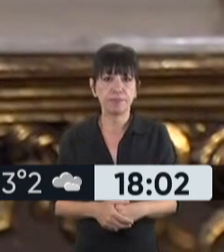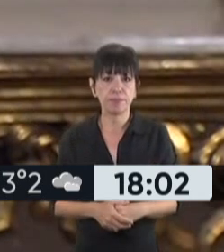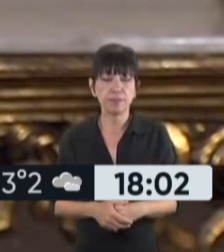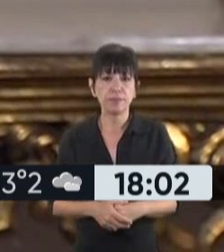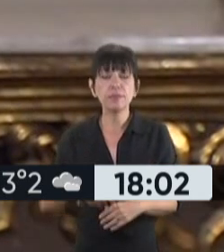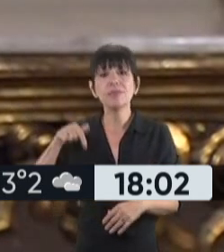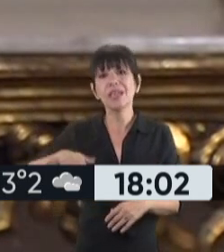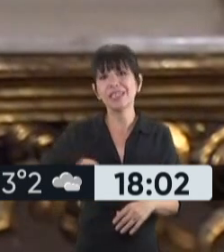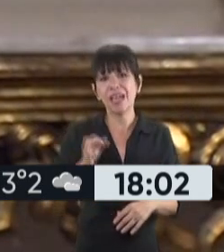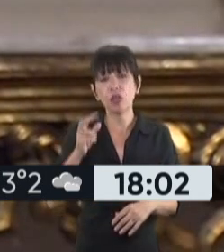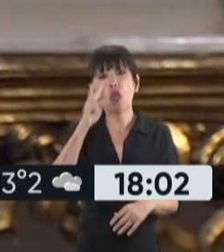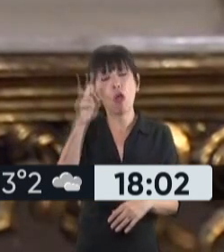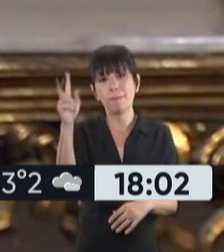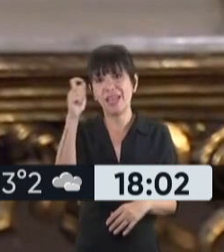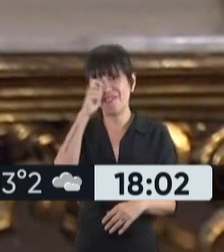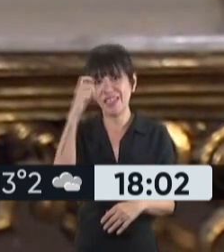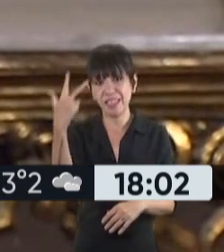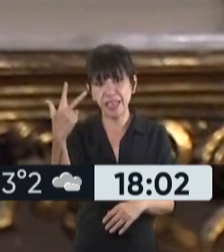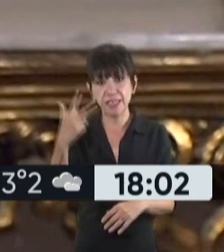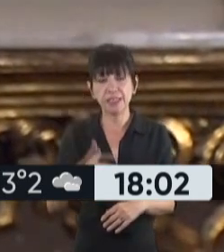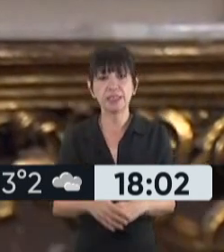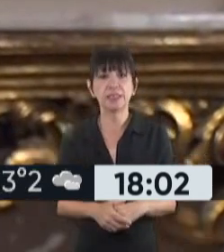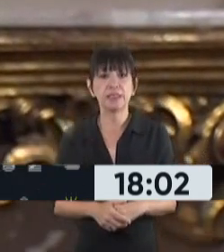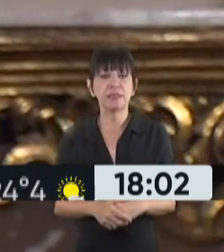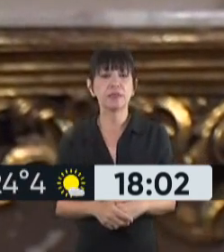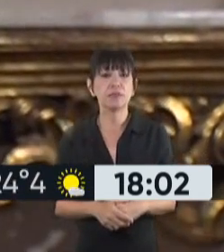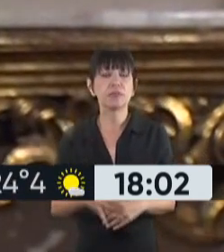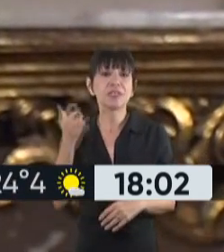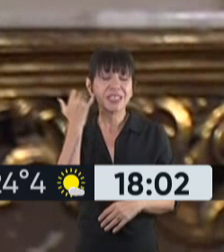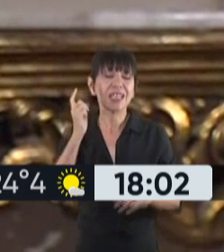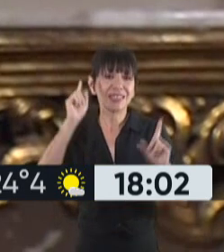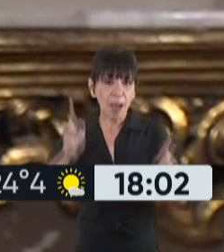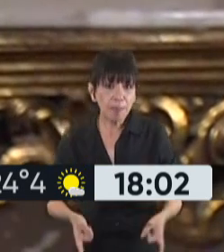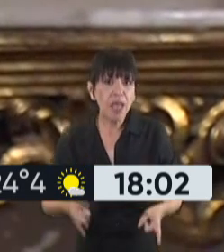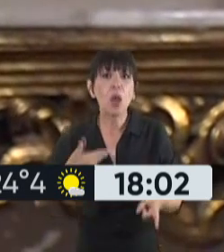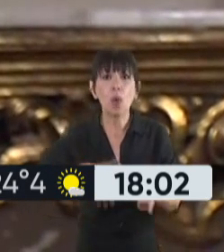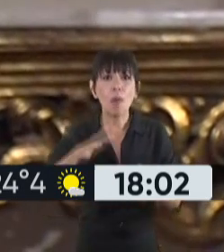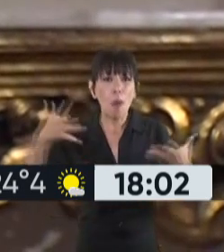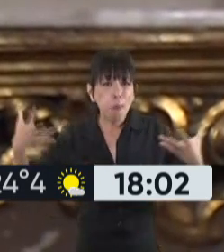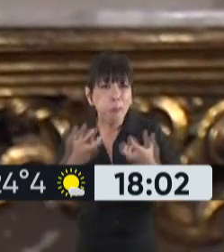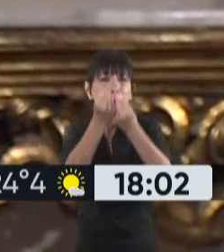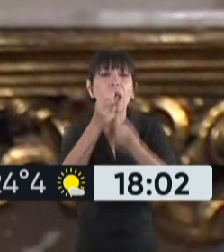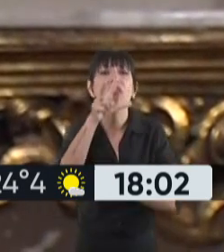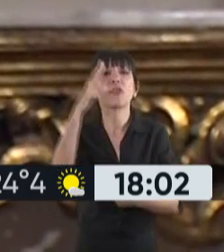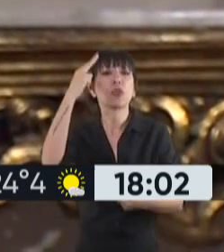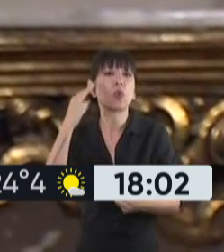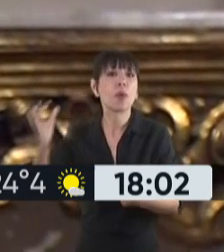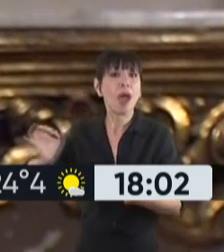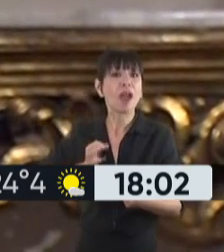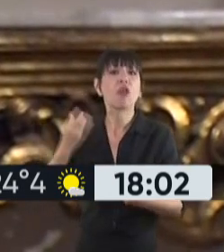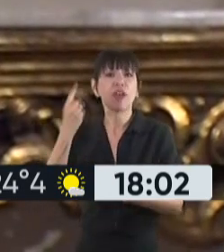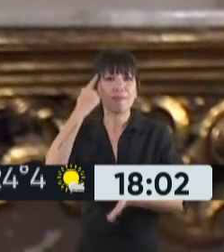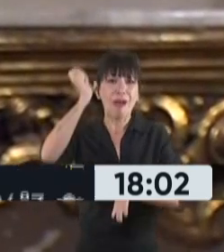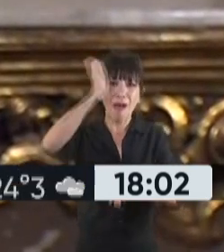Este año 2023 se cumplen además 39 años desde la suscripción del Tratado de